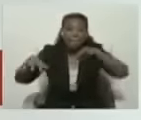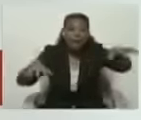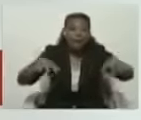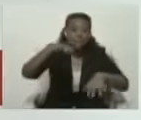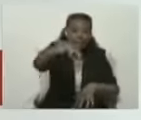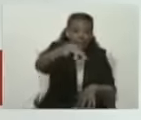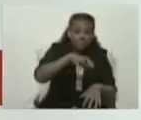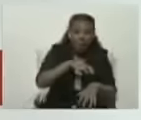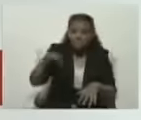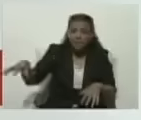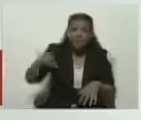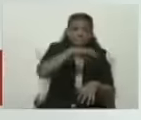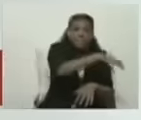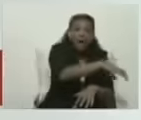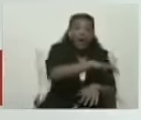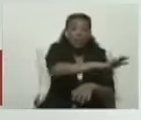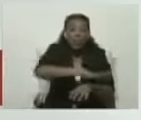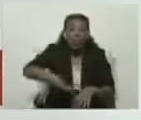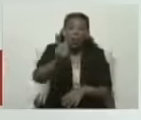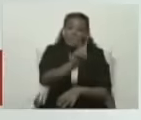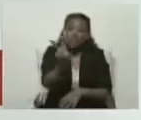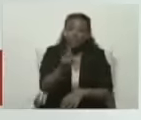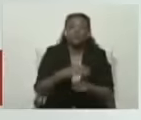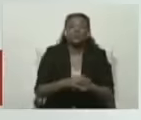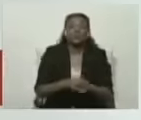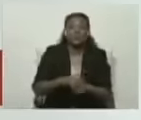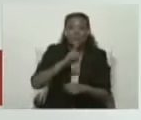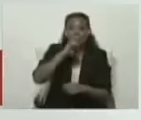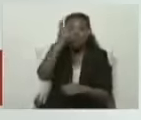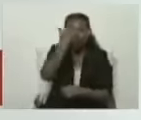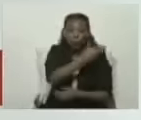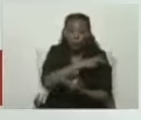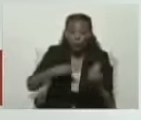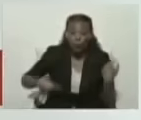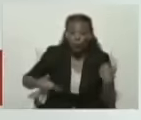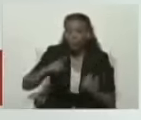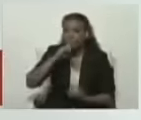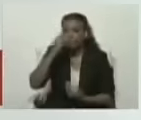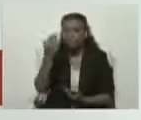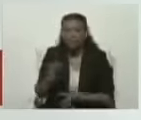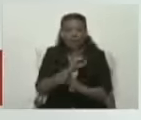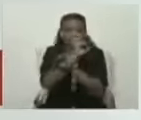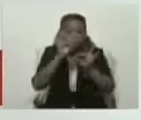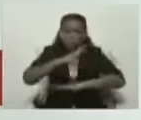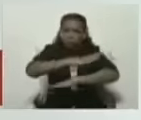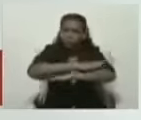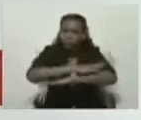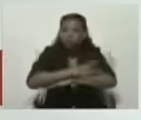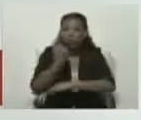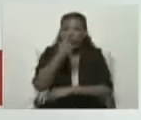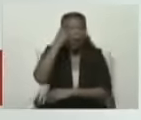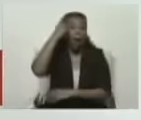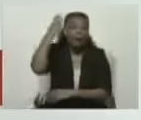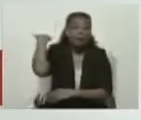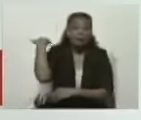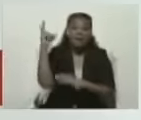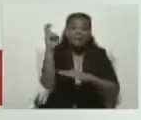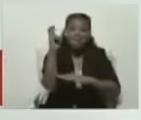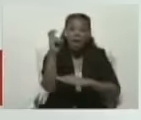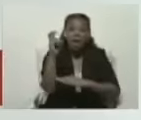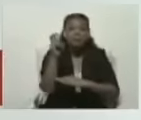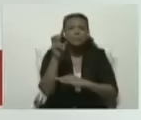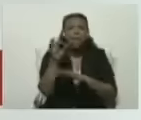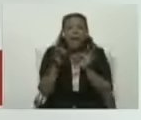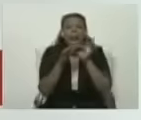cardinales de nuestra geografía, nuestro candidato, nuestro presidente Nicolás Maduro. Solamente ayer estamos por